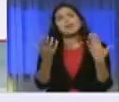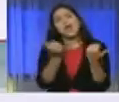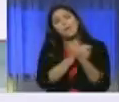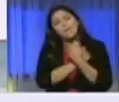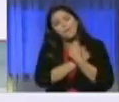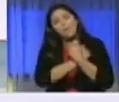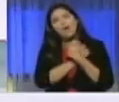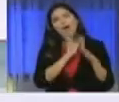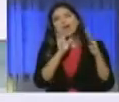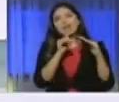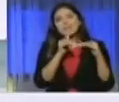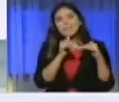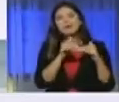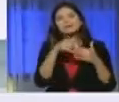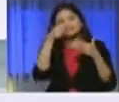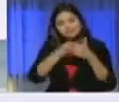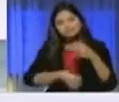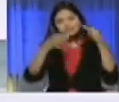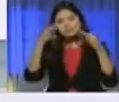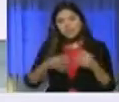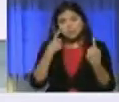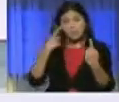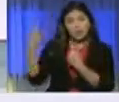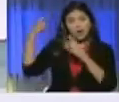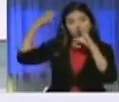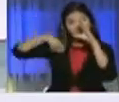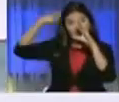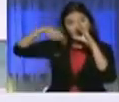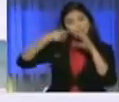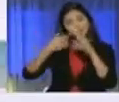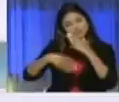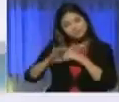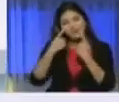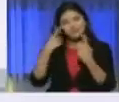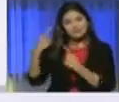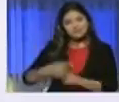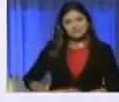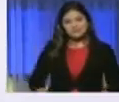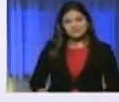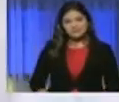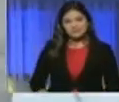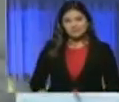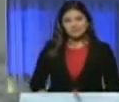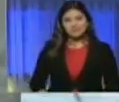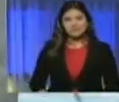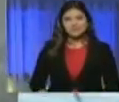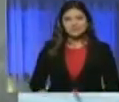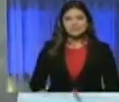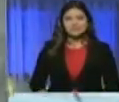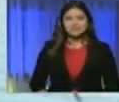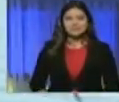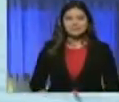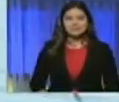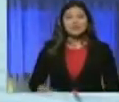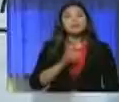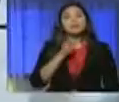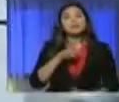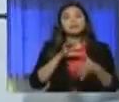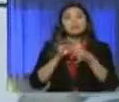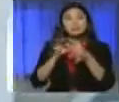la ofensiva definitiva. Vamos a ver este video, pues. Adelante, video. Hay que unir,